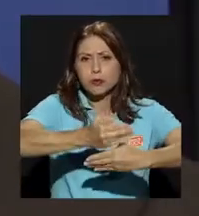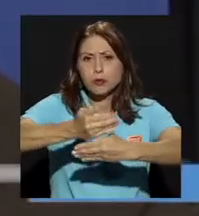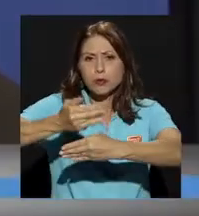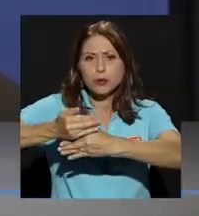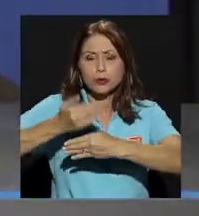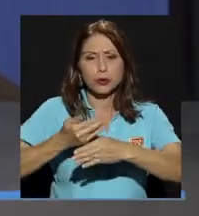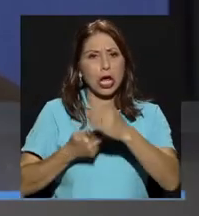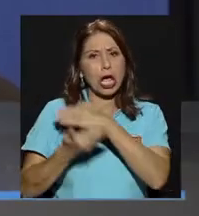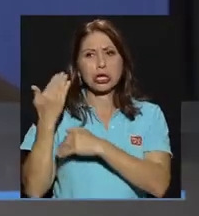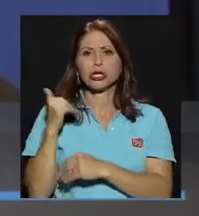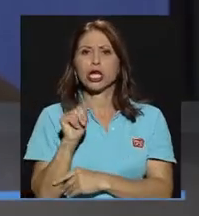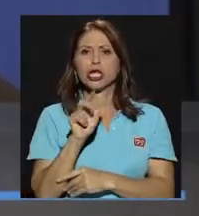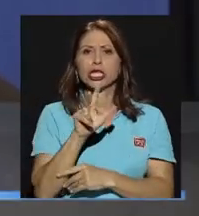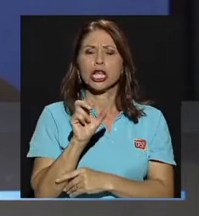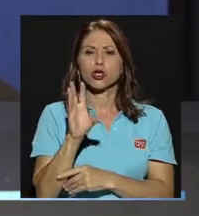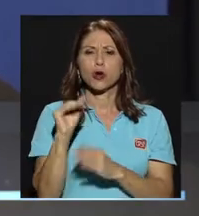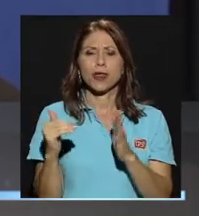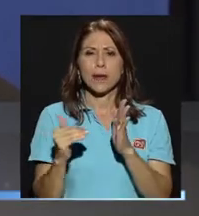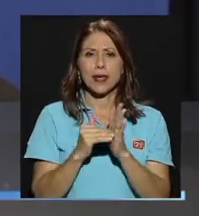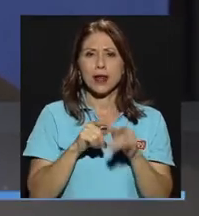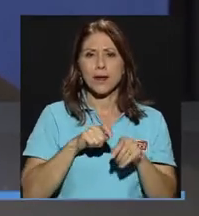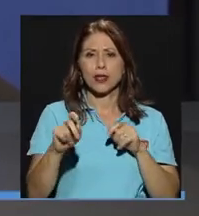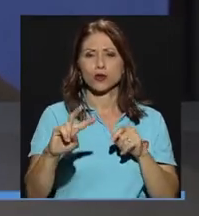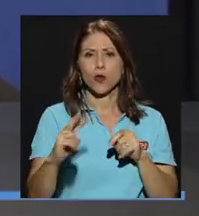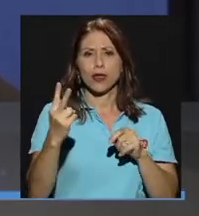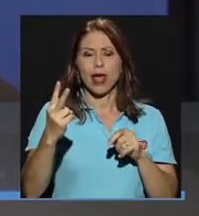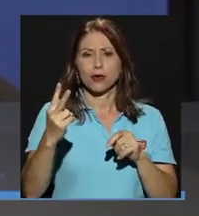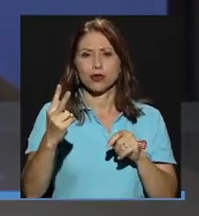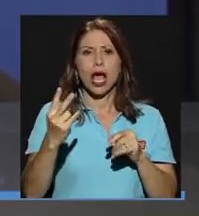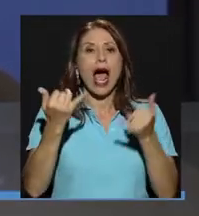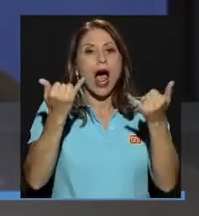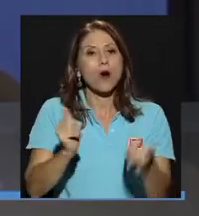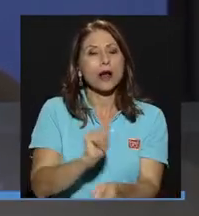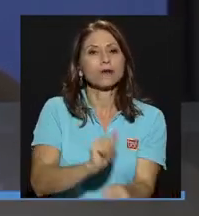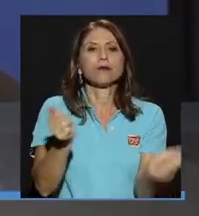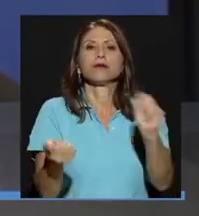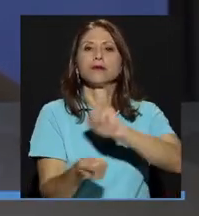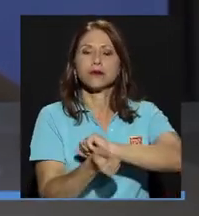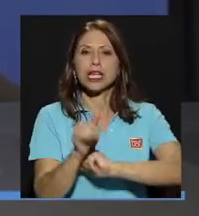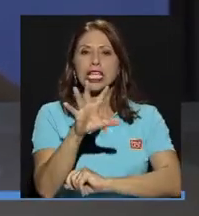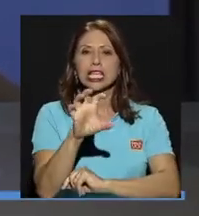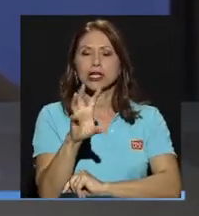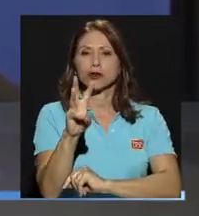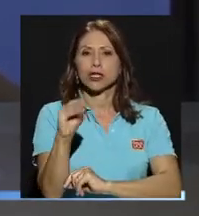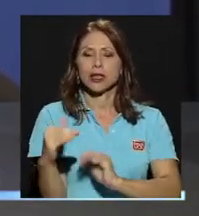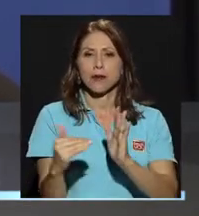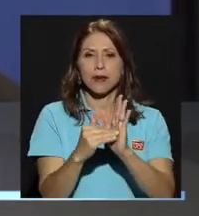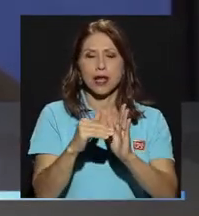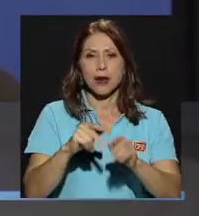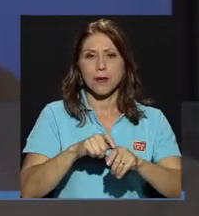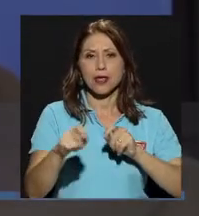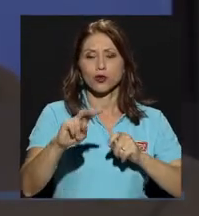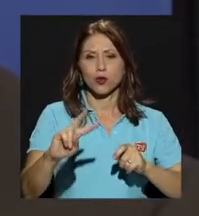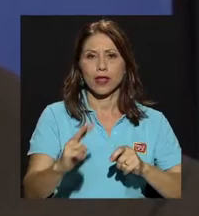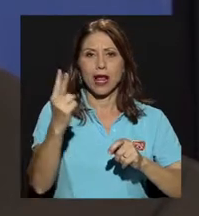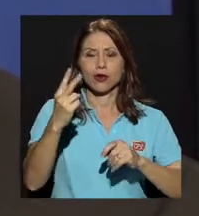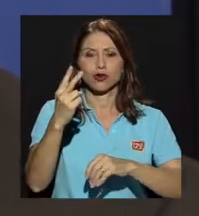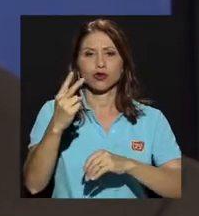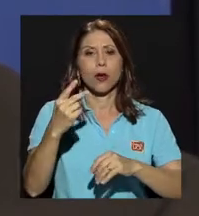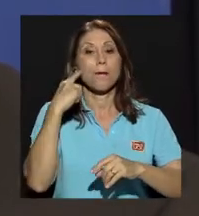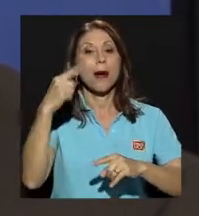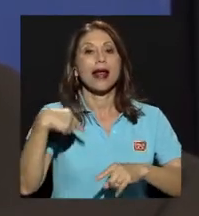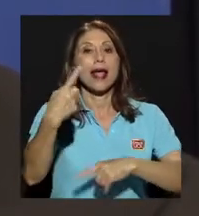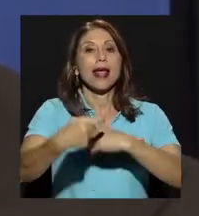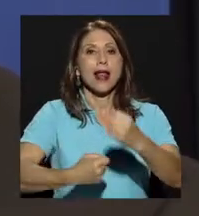llevar a pasar de alrededor de 350.000 metros cuadrados de construcción a más o menos 560.000 metros cuadrados en el año